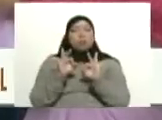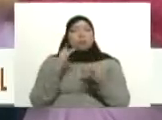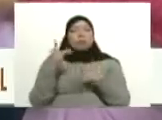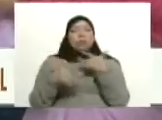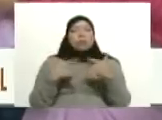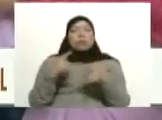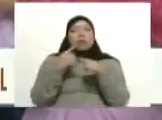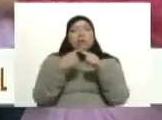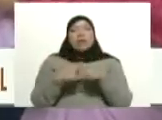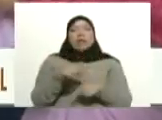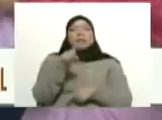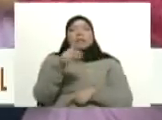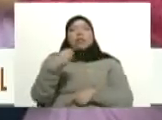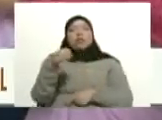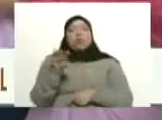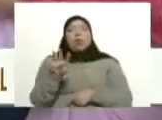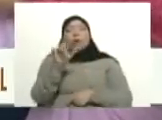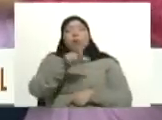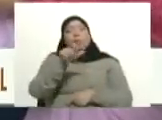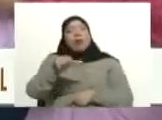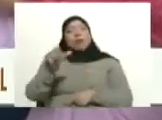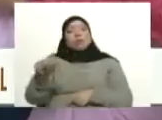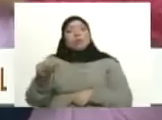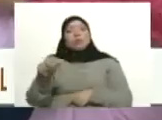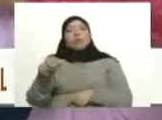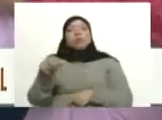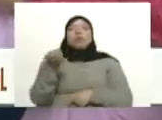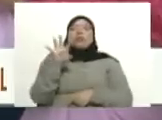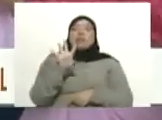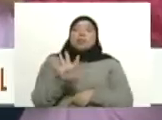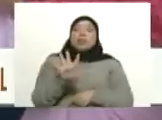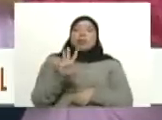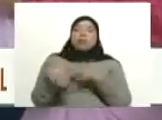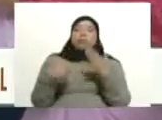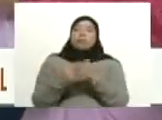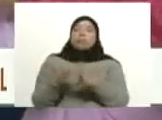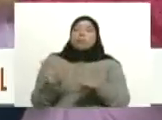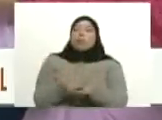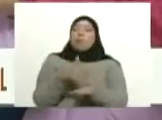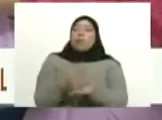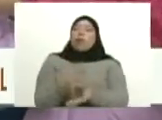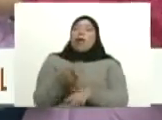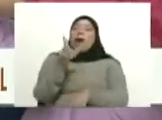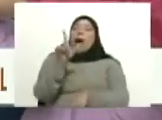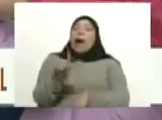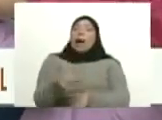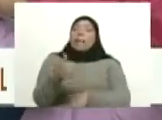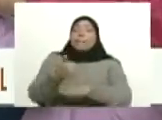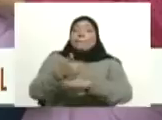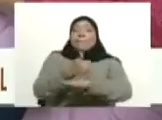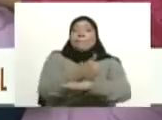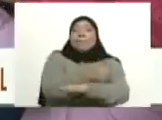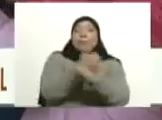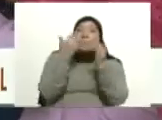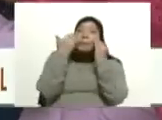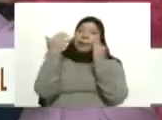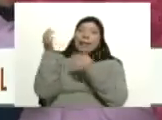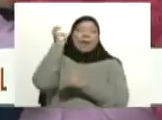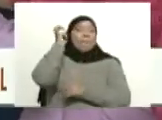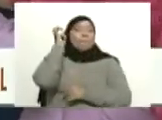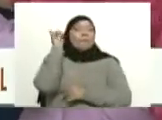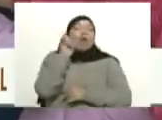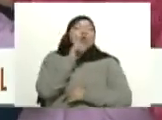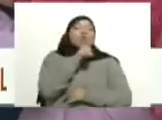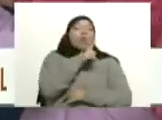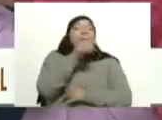lista de 104 personas a 5 rectores y rectores principales. Yo quiero felicitar a la rectora Acmé